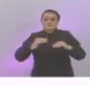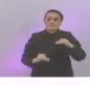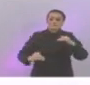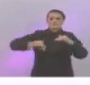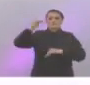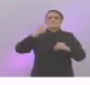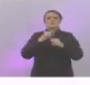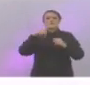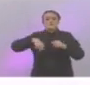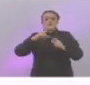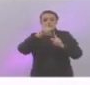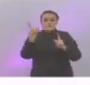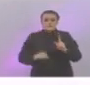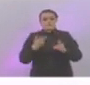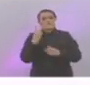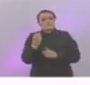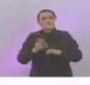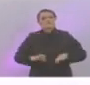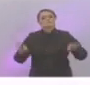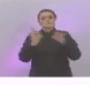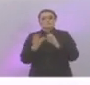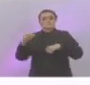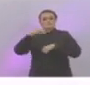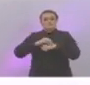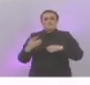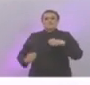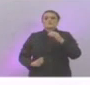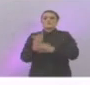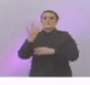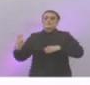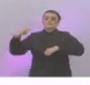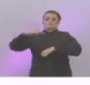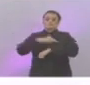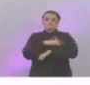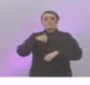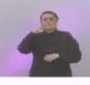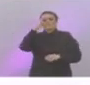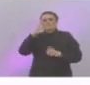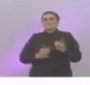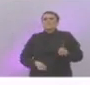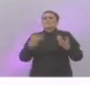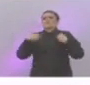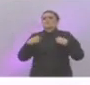país en este lapso. Es importante añadir que la nueva terminal está proyectada para atender